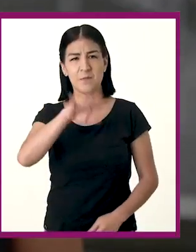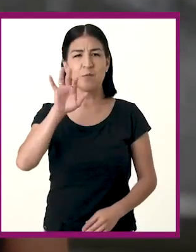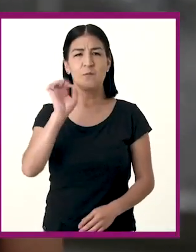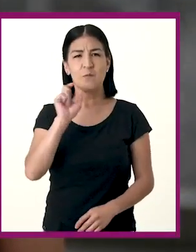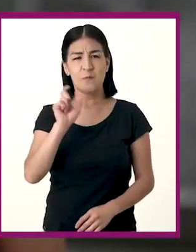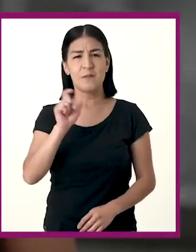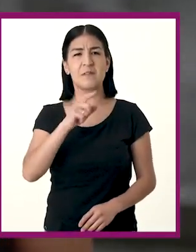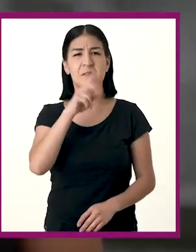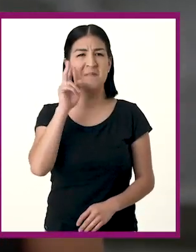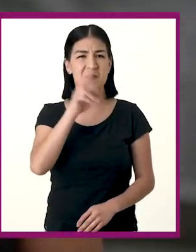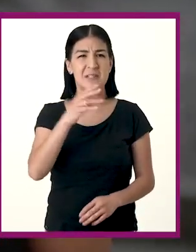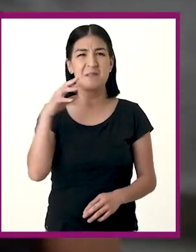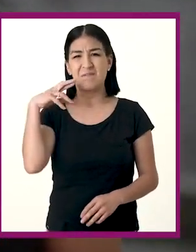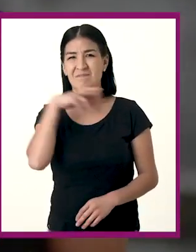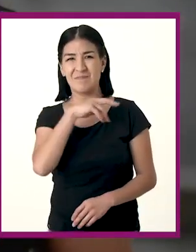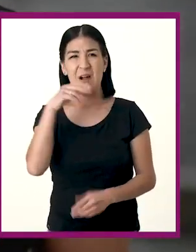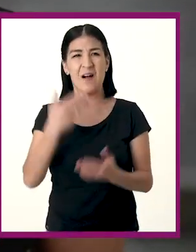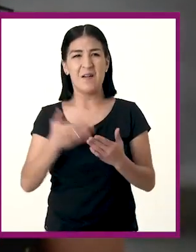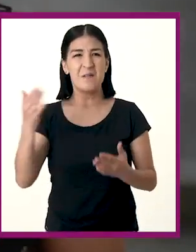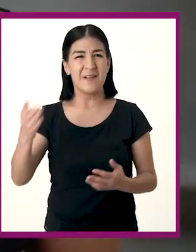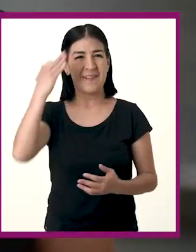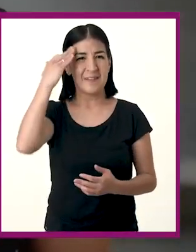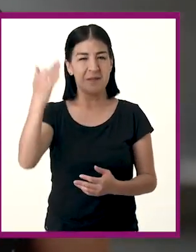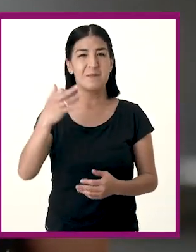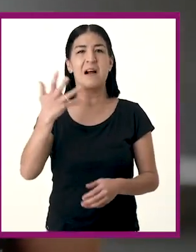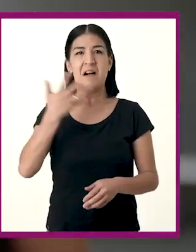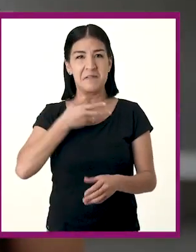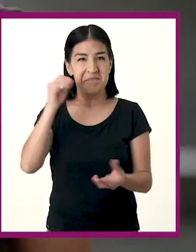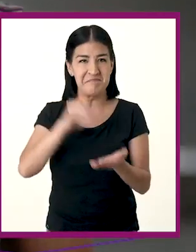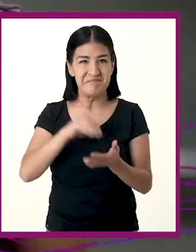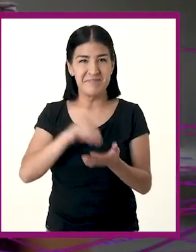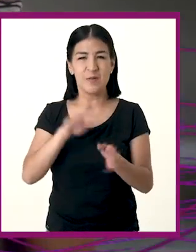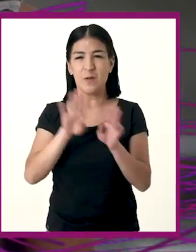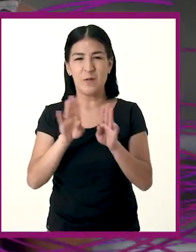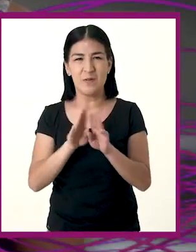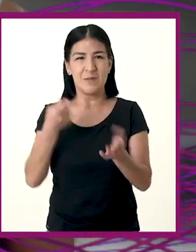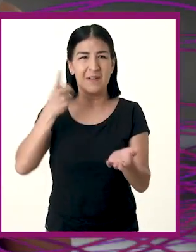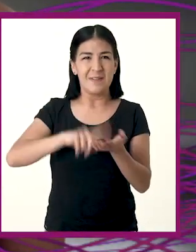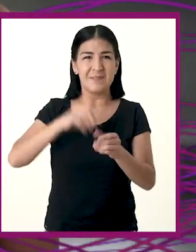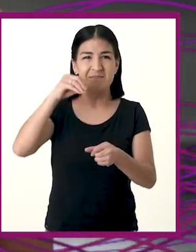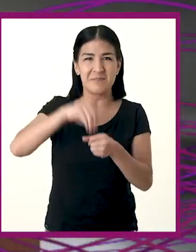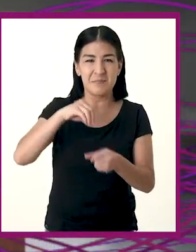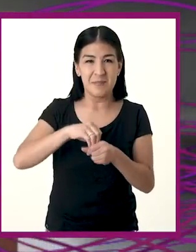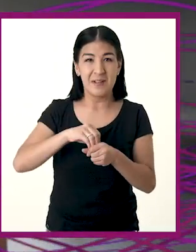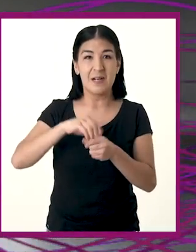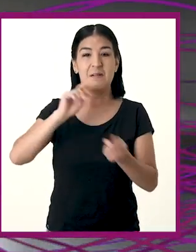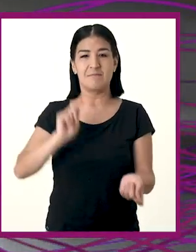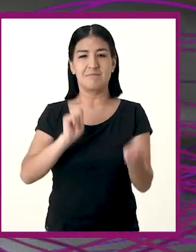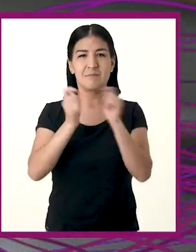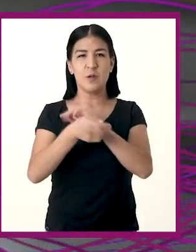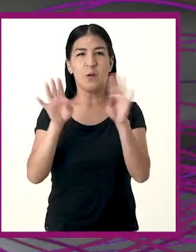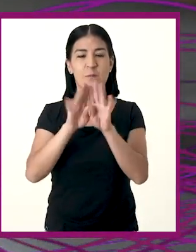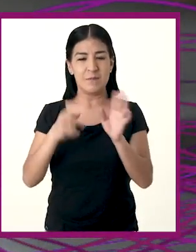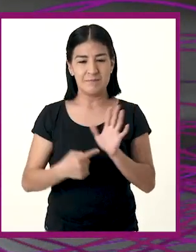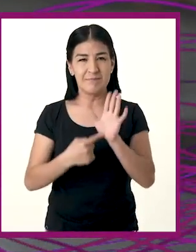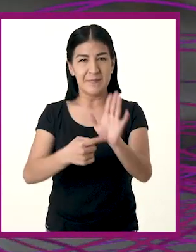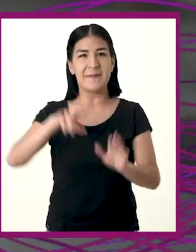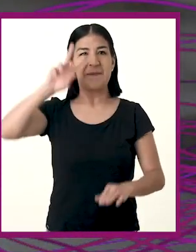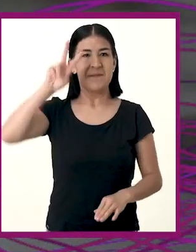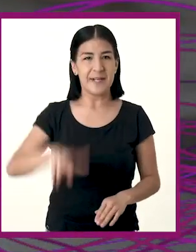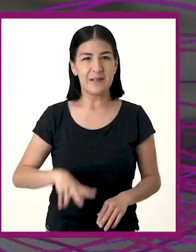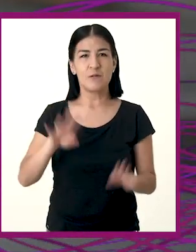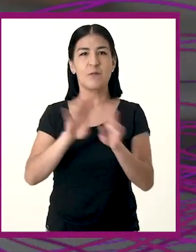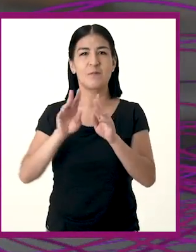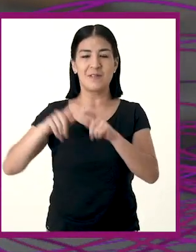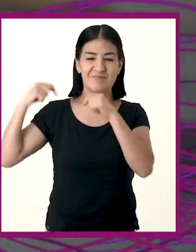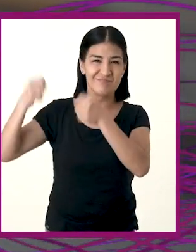pesar de la inmediatez de la información en la época en que vivimos, aún existen misterios y seguimos interpretando nuestra realidad a través de prácticas y